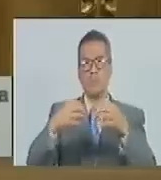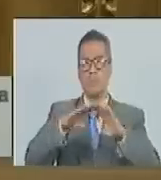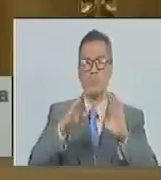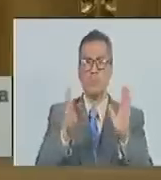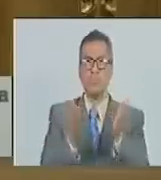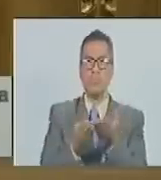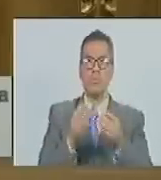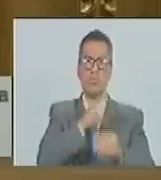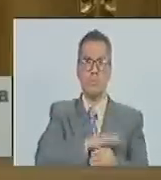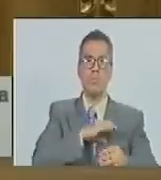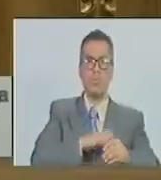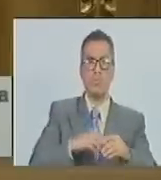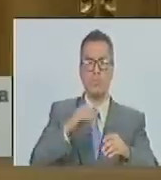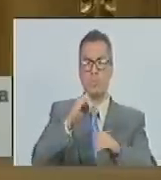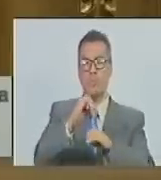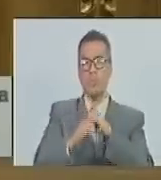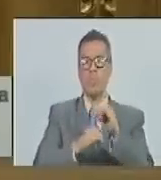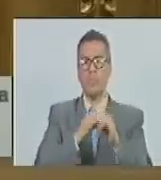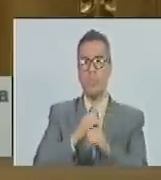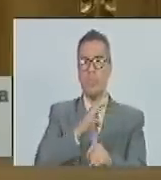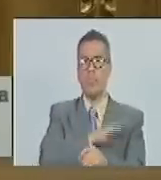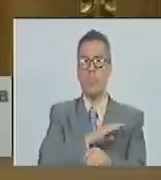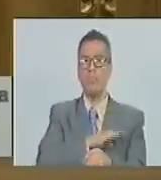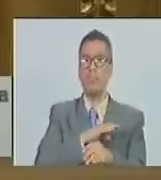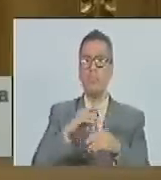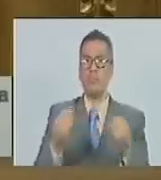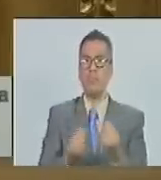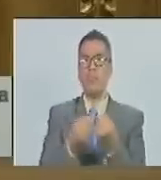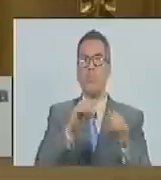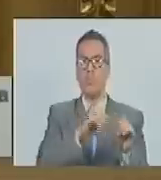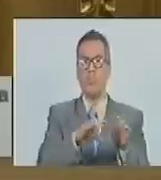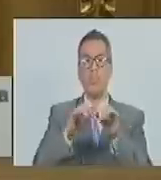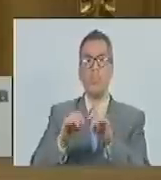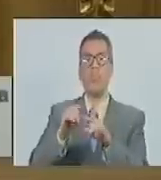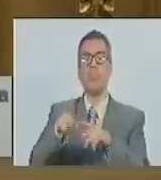de la Comisión de Derecho Internacional auspiciada por Austria.